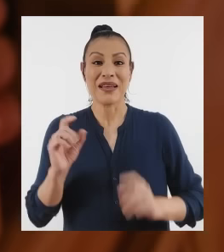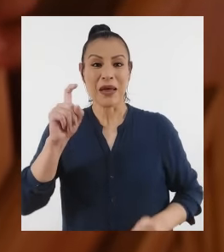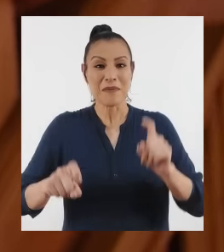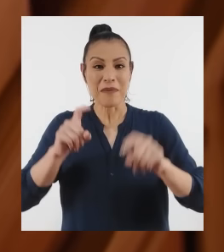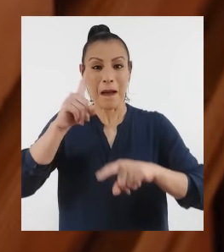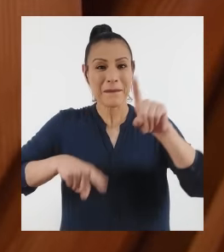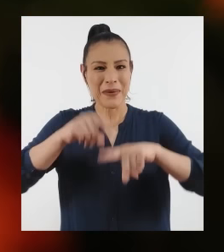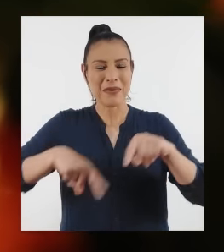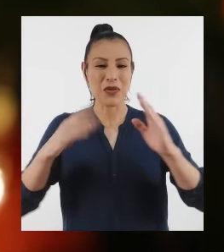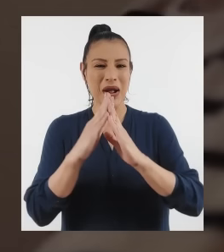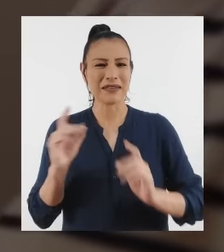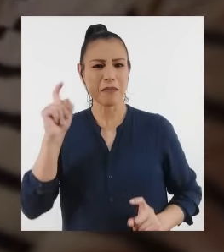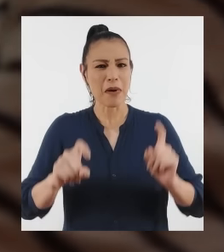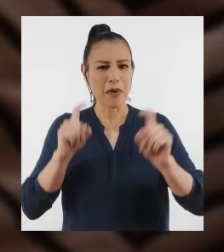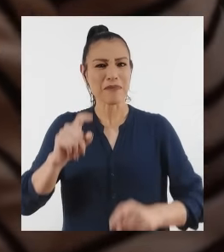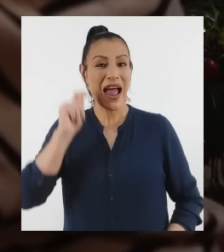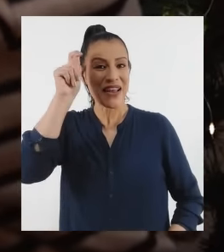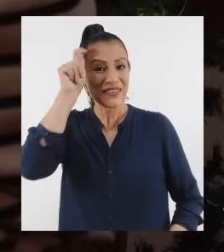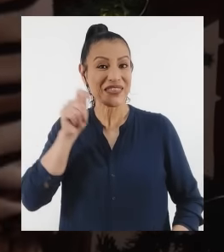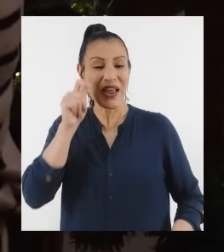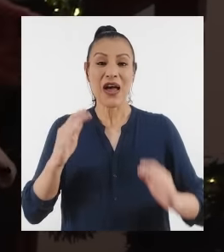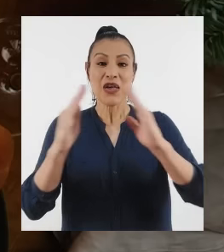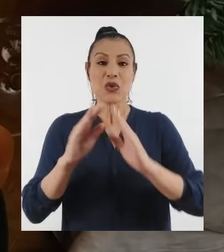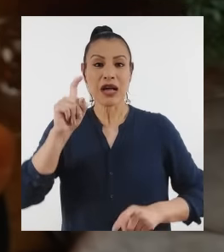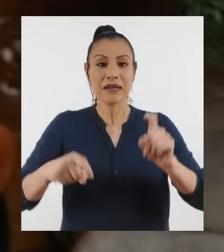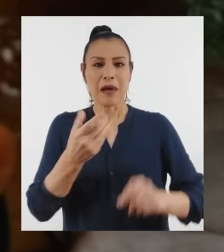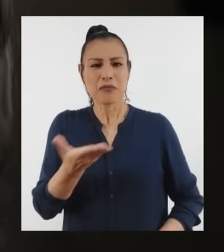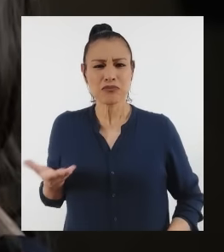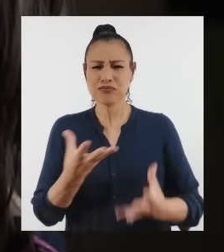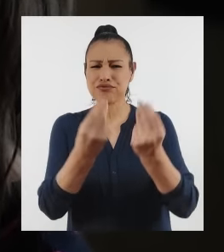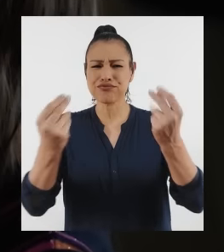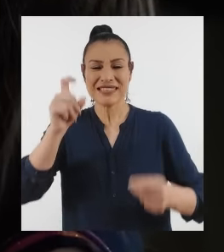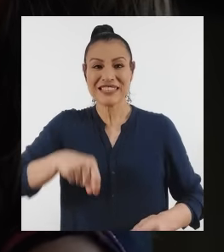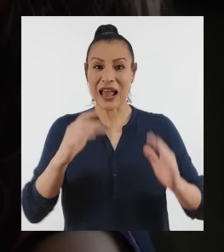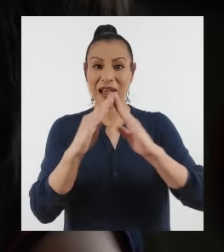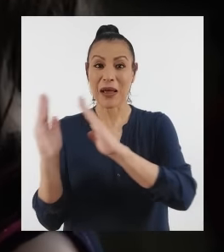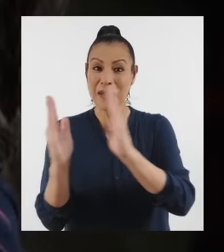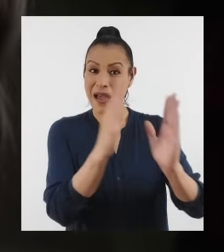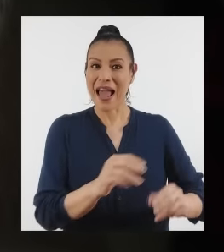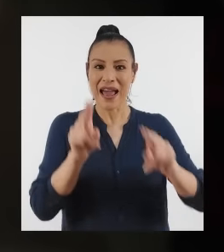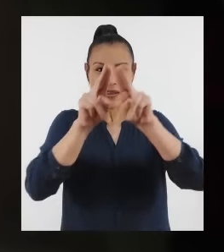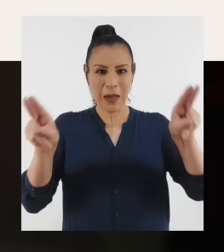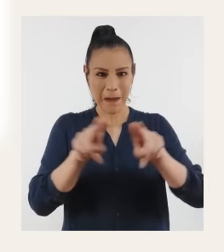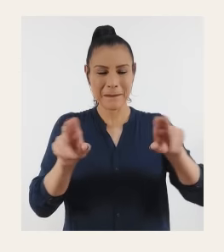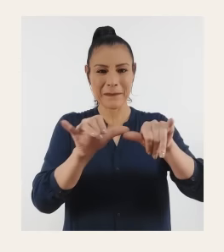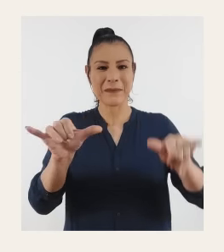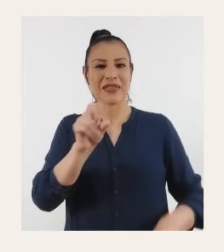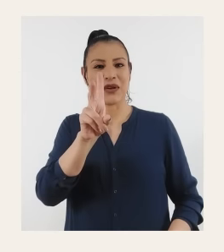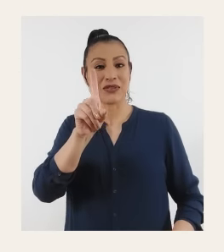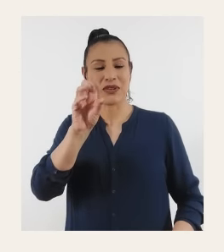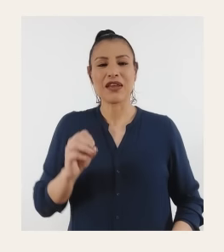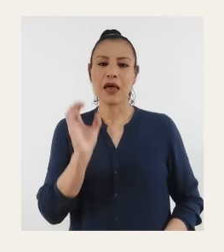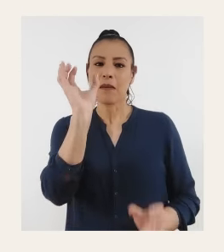Si a tu casa llegan tus primos, si a tu casa llegan los tíos, y hay muchos invitados, la casa prepara. Combo